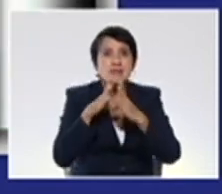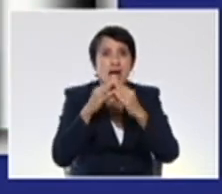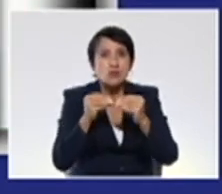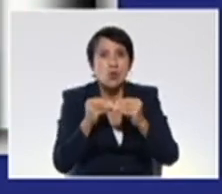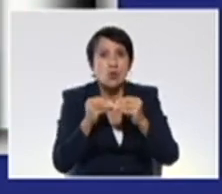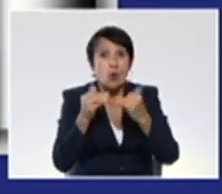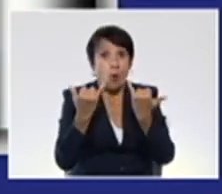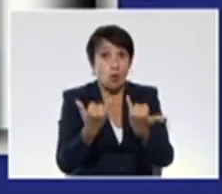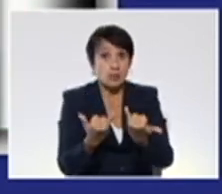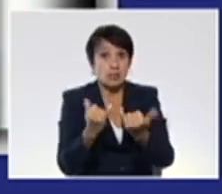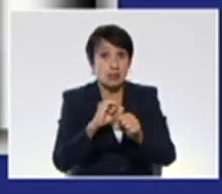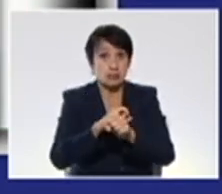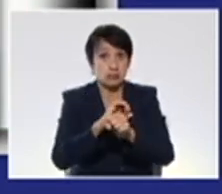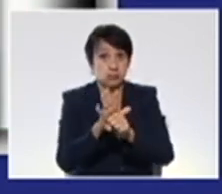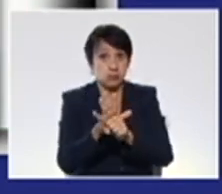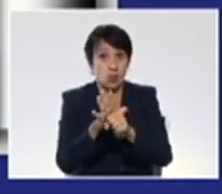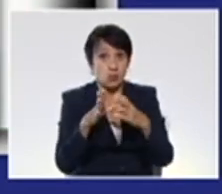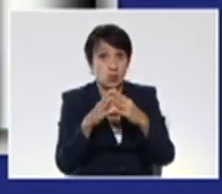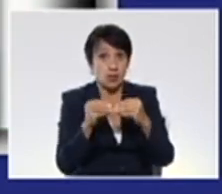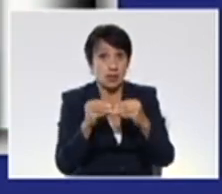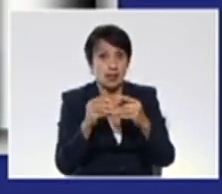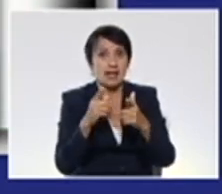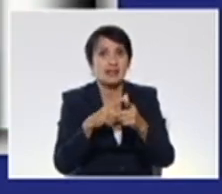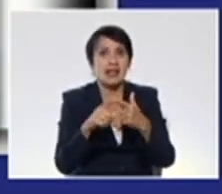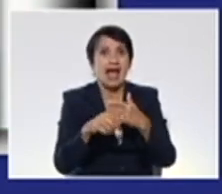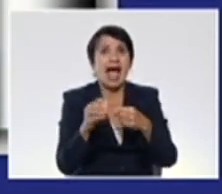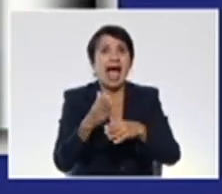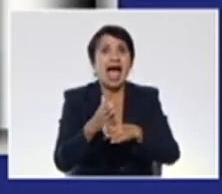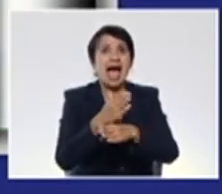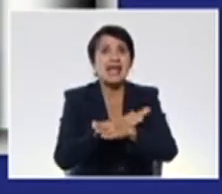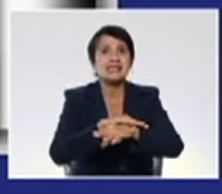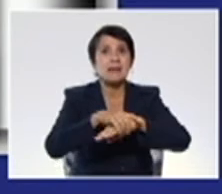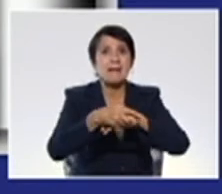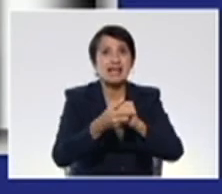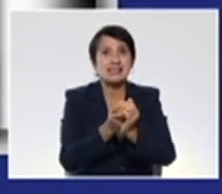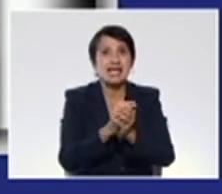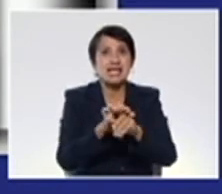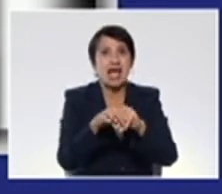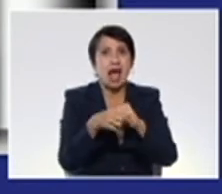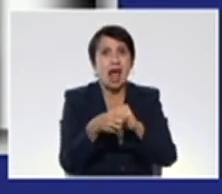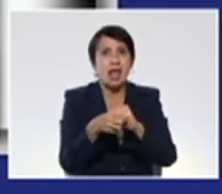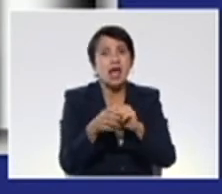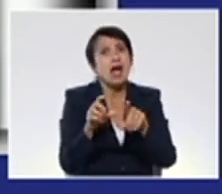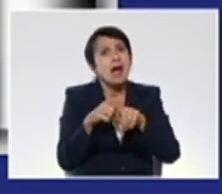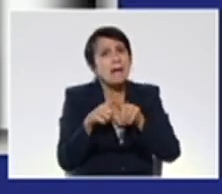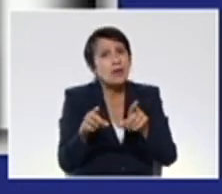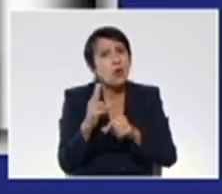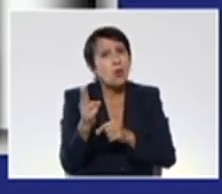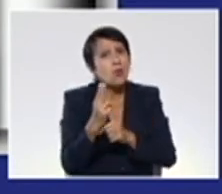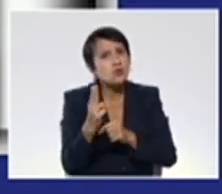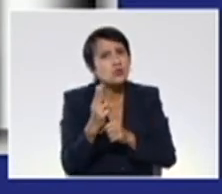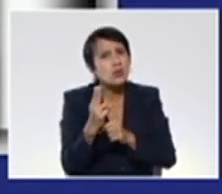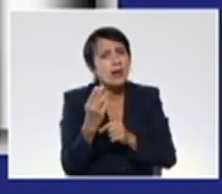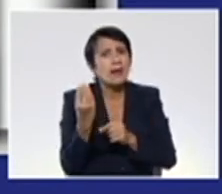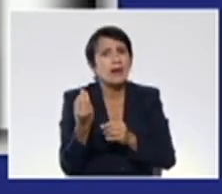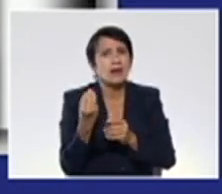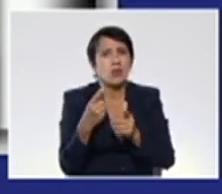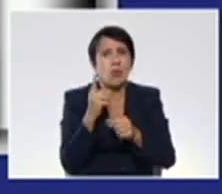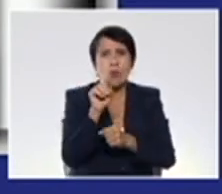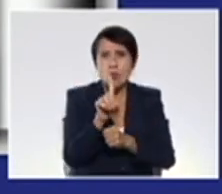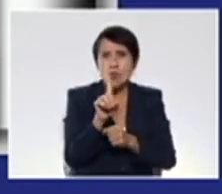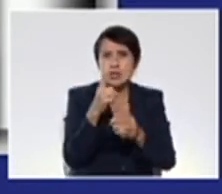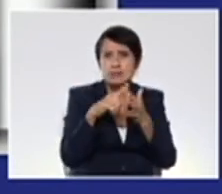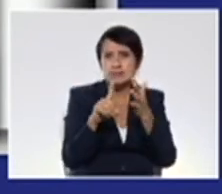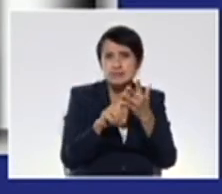de pandemia, un potente antibacterial. Pero ¿qué usos podemos darle a la sábila? Uno de